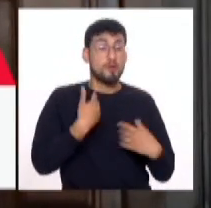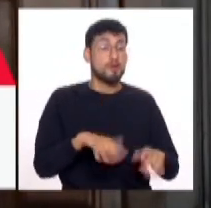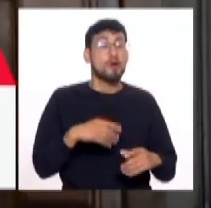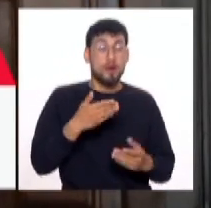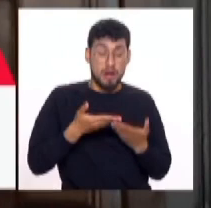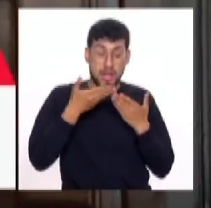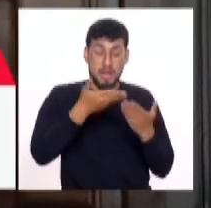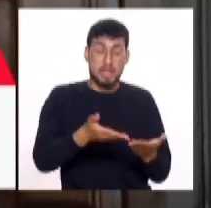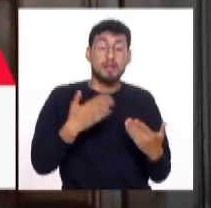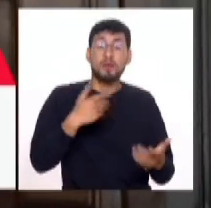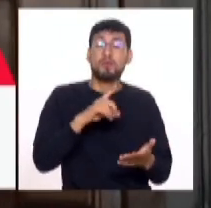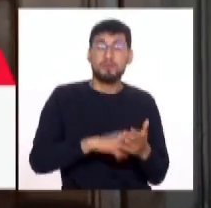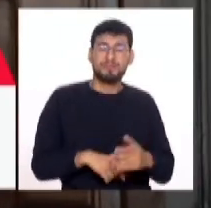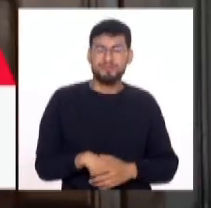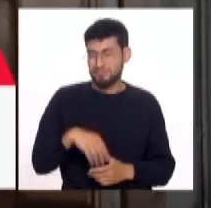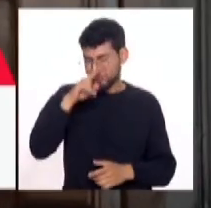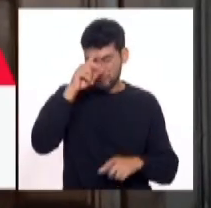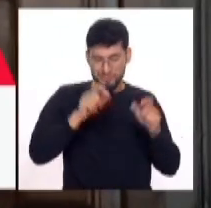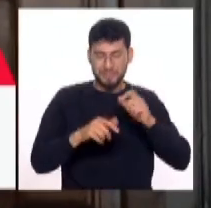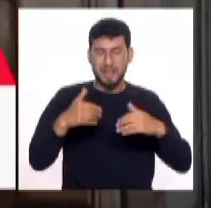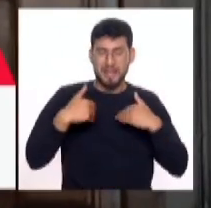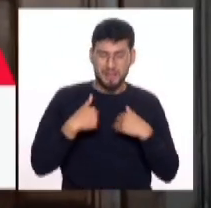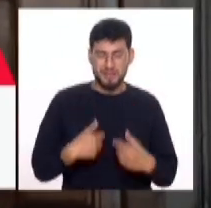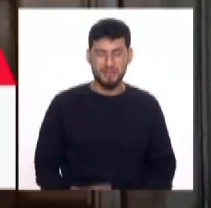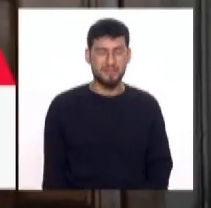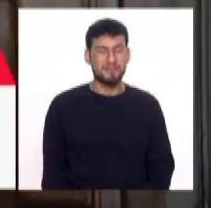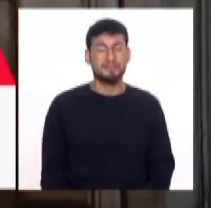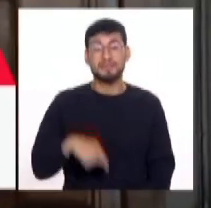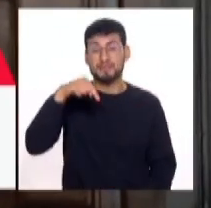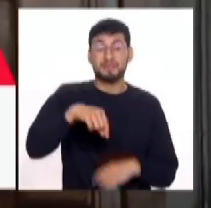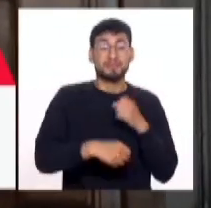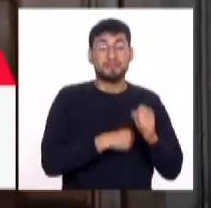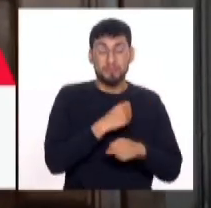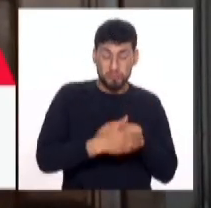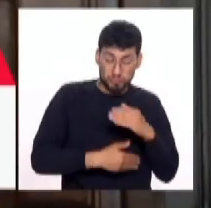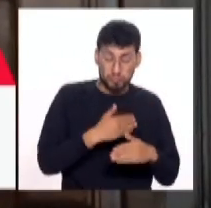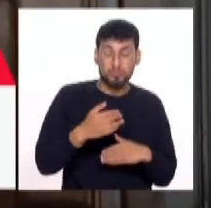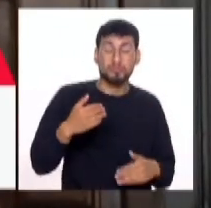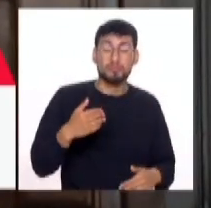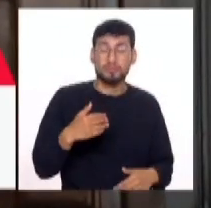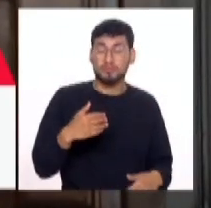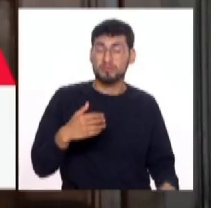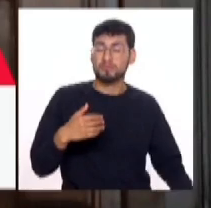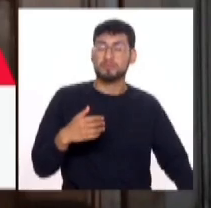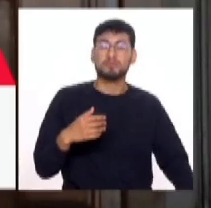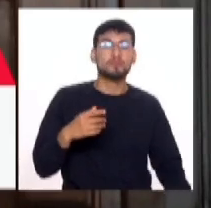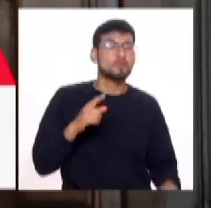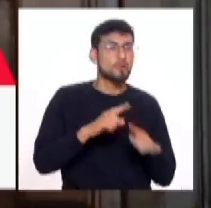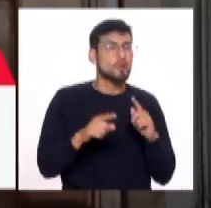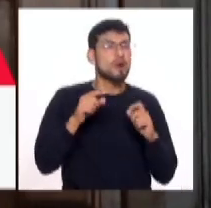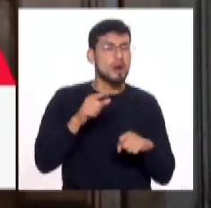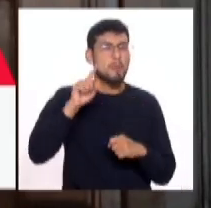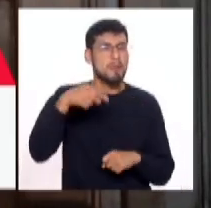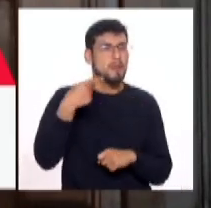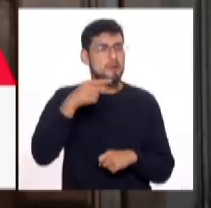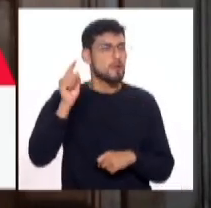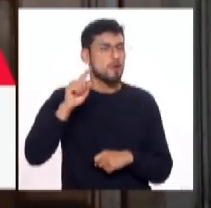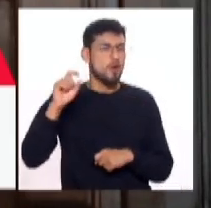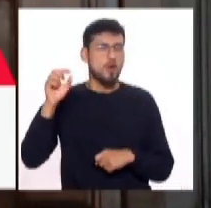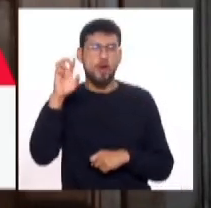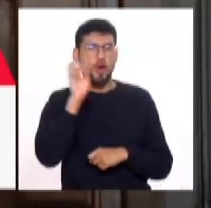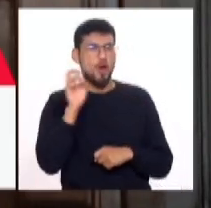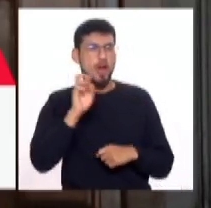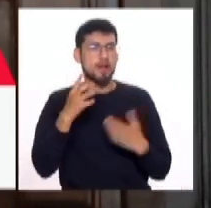importante recurso con el que cuenta el Perú. Este año hemos avanzado muy bien con el MINEN, adjudicando proyectos por más de